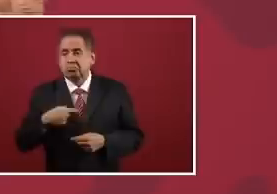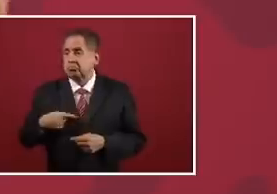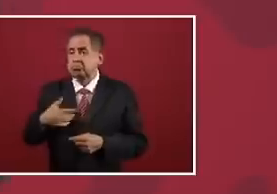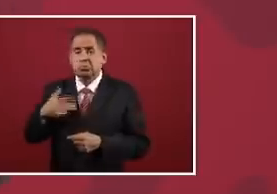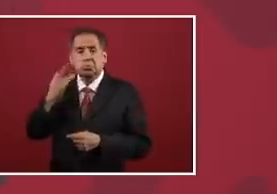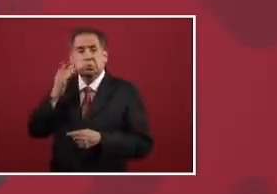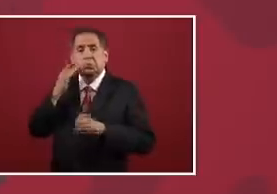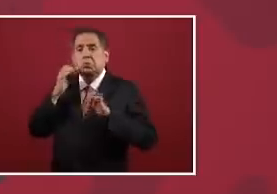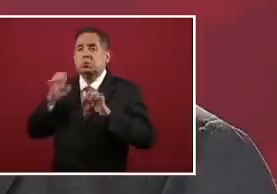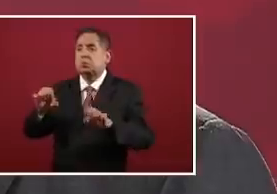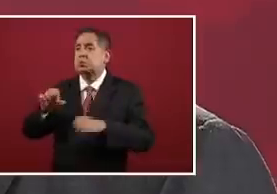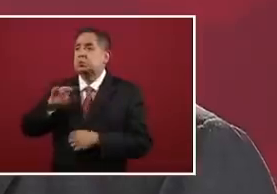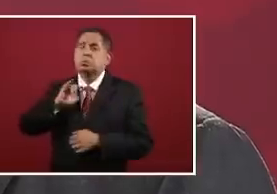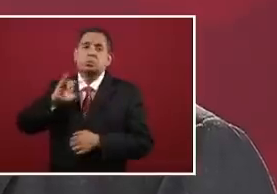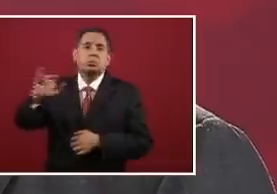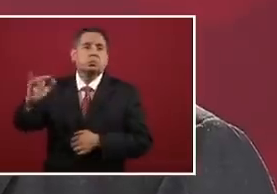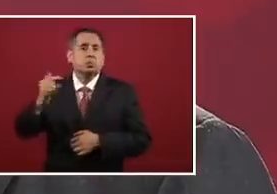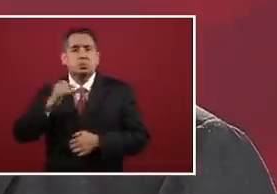utilizar ese avión,